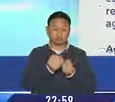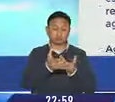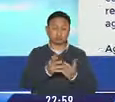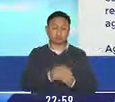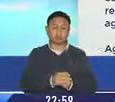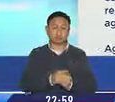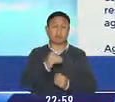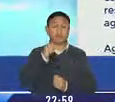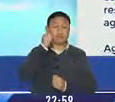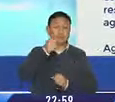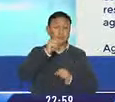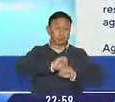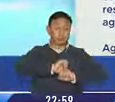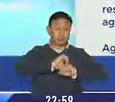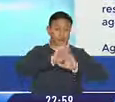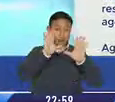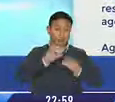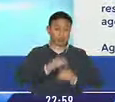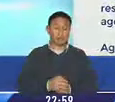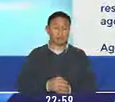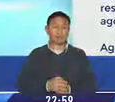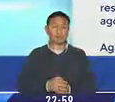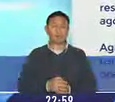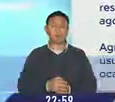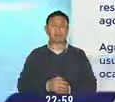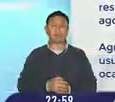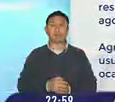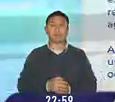de la mañana del jueves 3 de agosto.